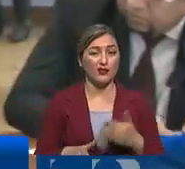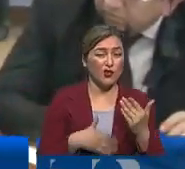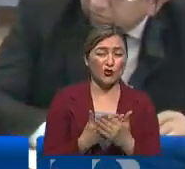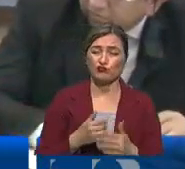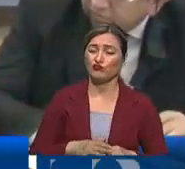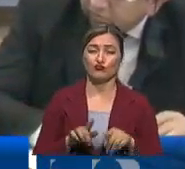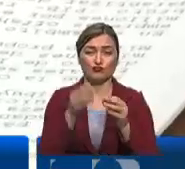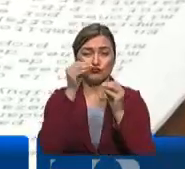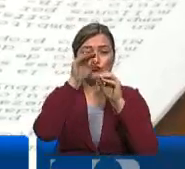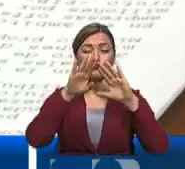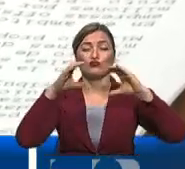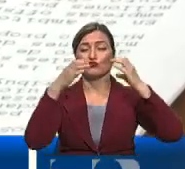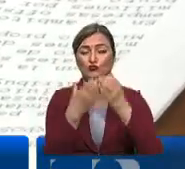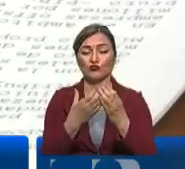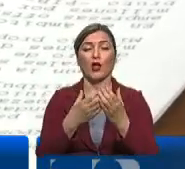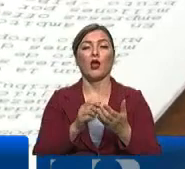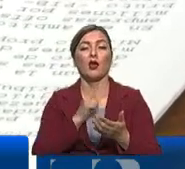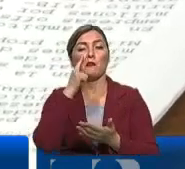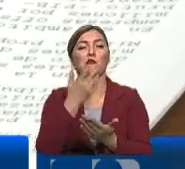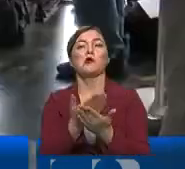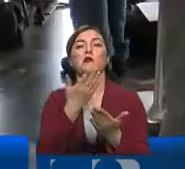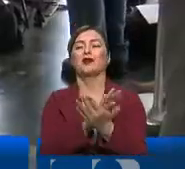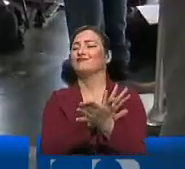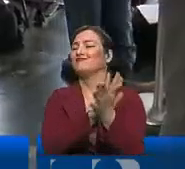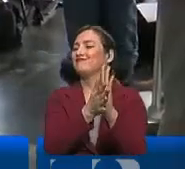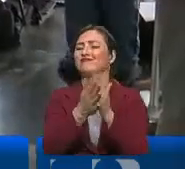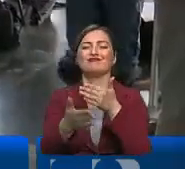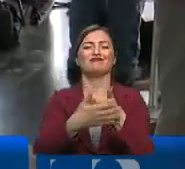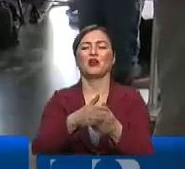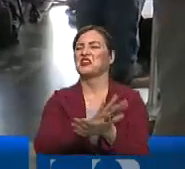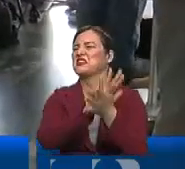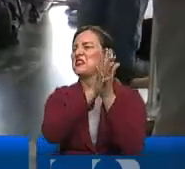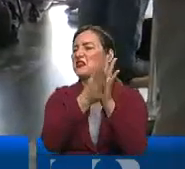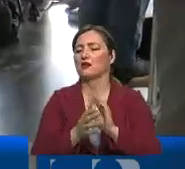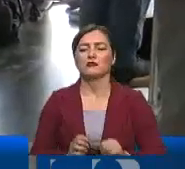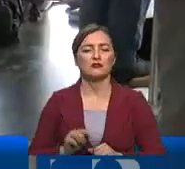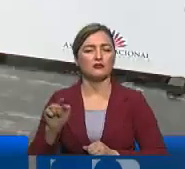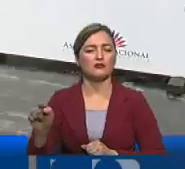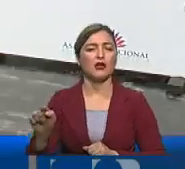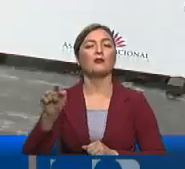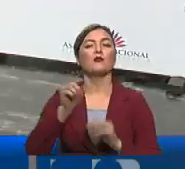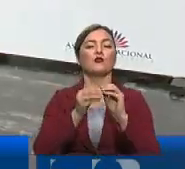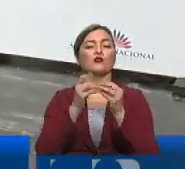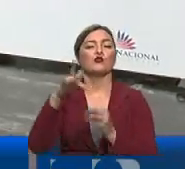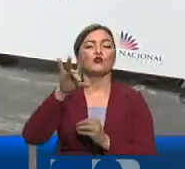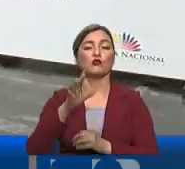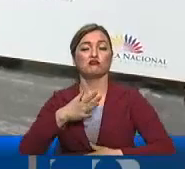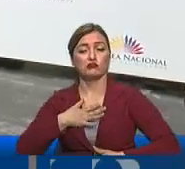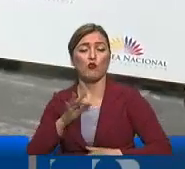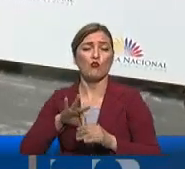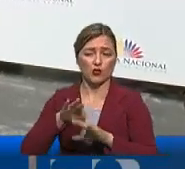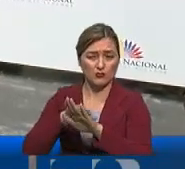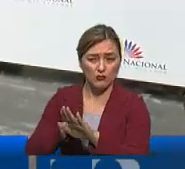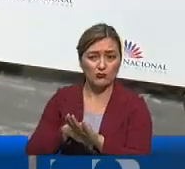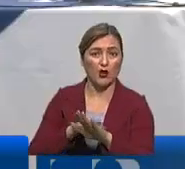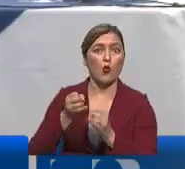todos, pues el informe de la comisión no pudo comprobar nada. Y precisamente sobre eso ya Edgar Quesada de Pachacuti señaló que el informe